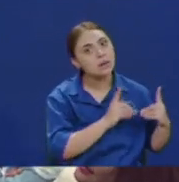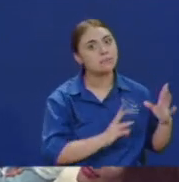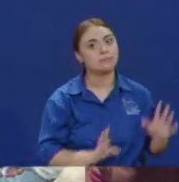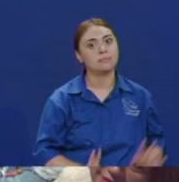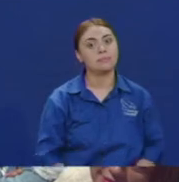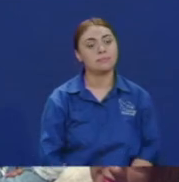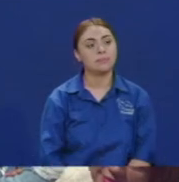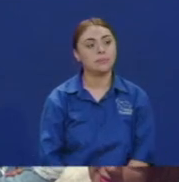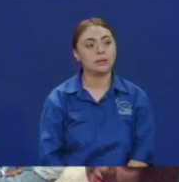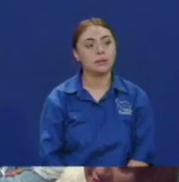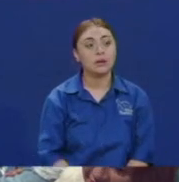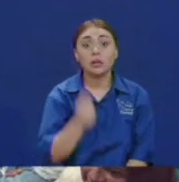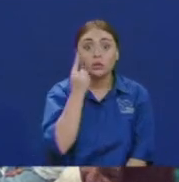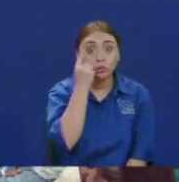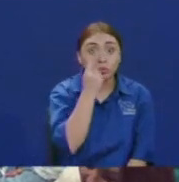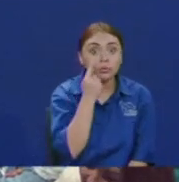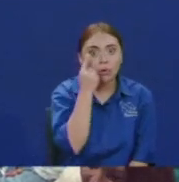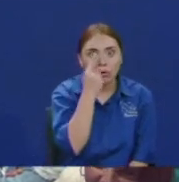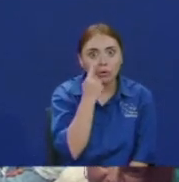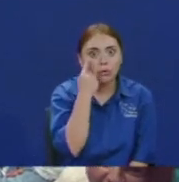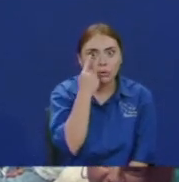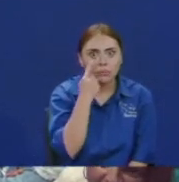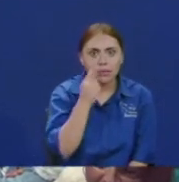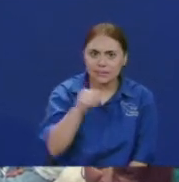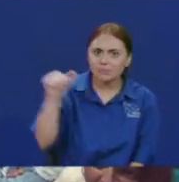Tu ojo es malo porque yo soy bueno, dice el Señor, hermano.